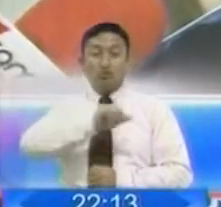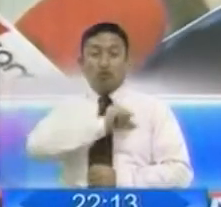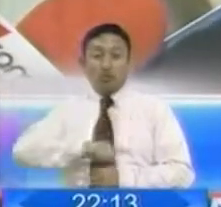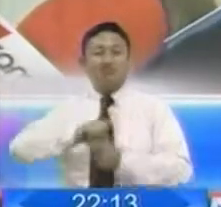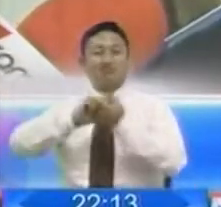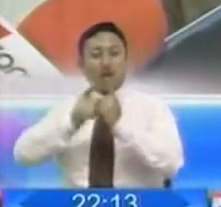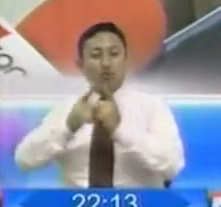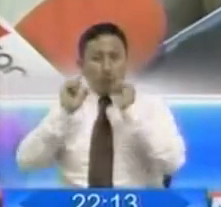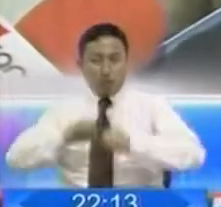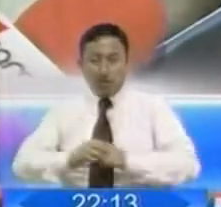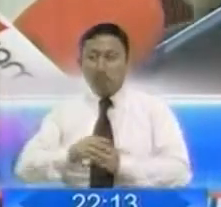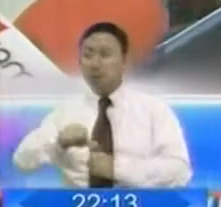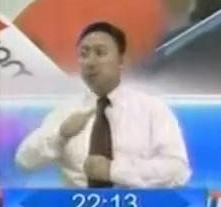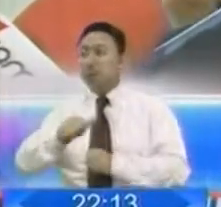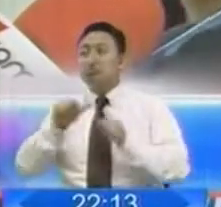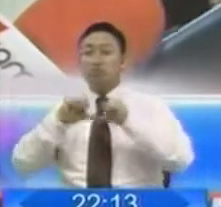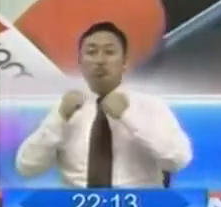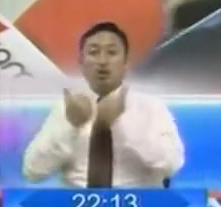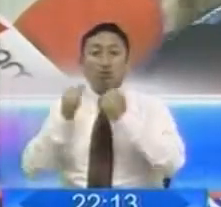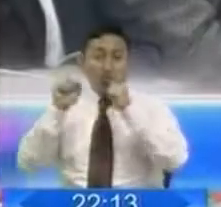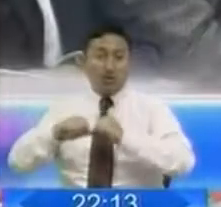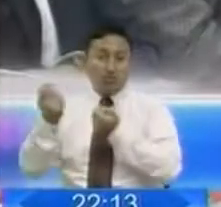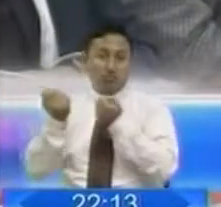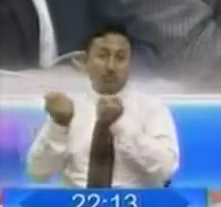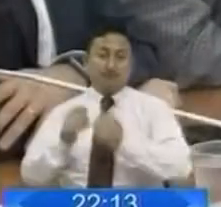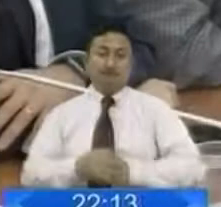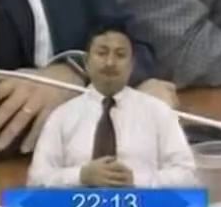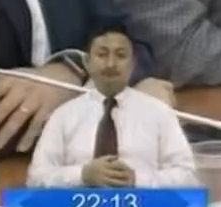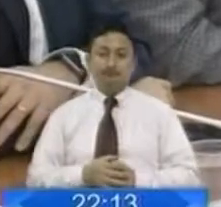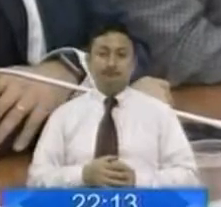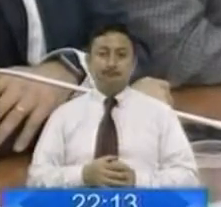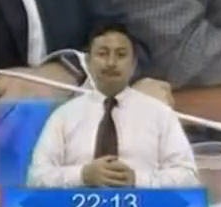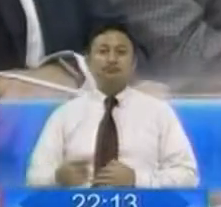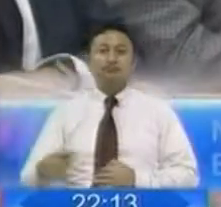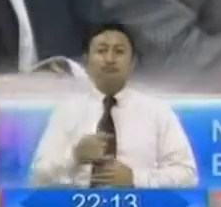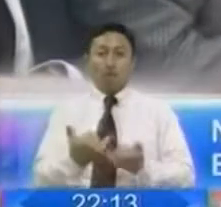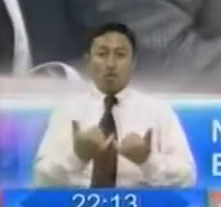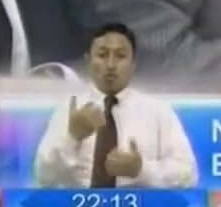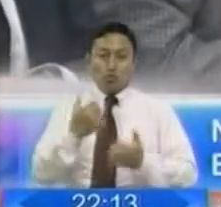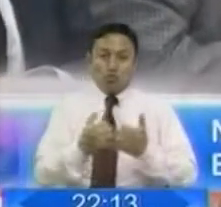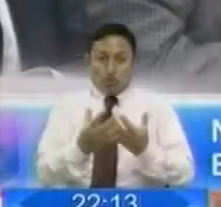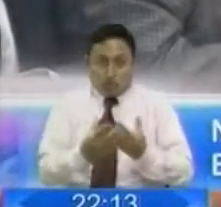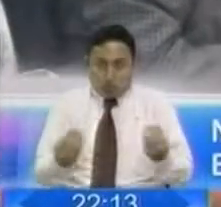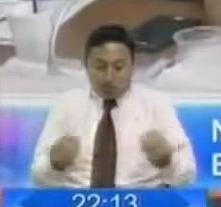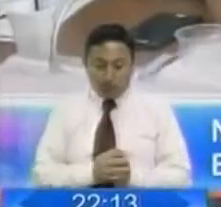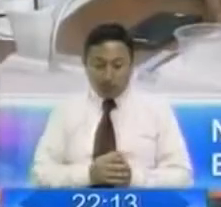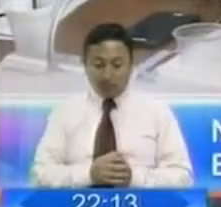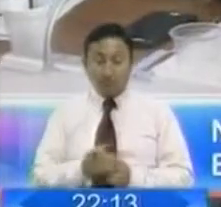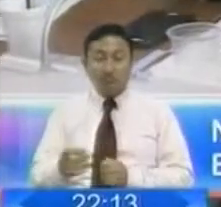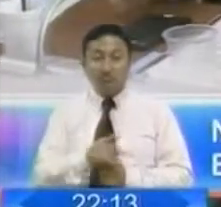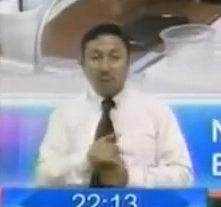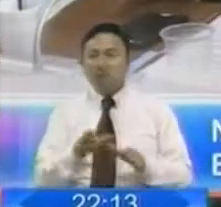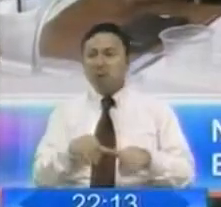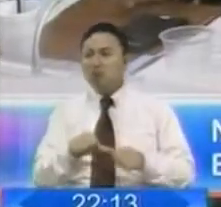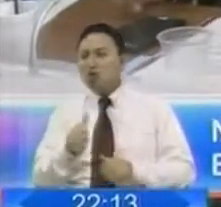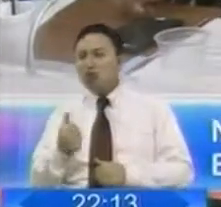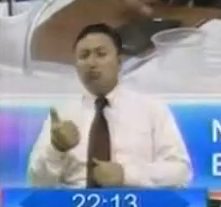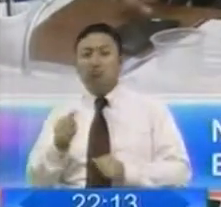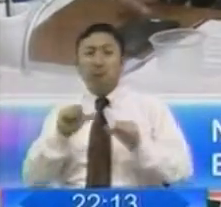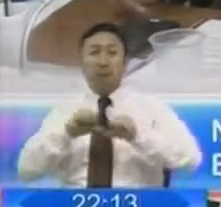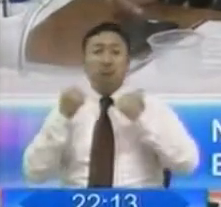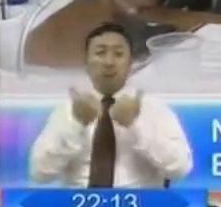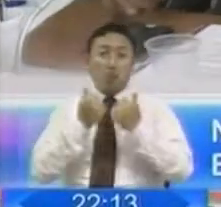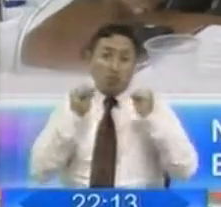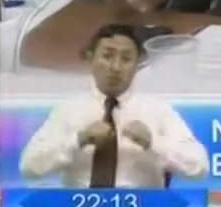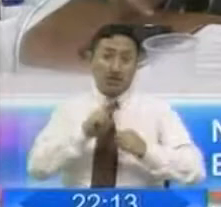dar paso a otros asambleístas que puedan dirigir la comisión. Mientras se solucionan los inconvenientes, también se evalúan las alternativas que pueda darse la asamblea para que